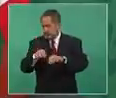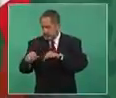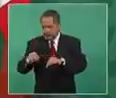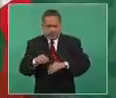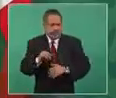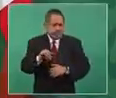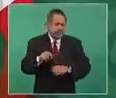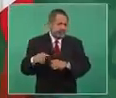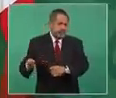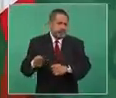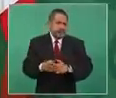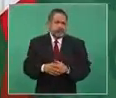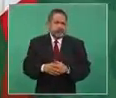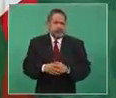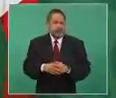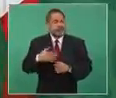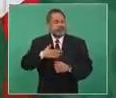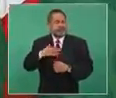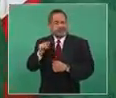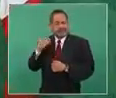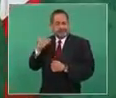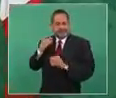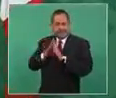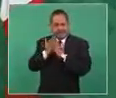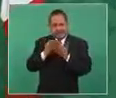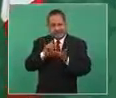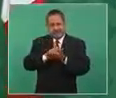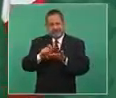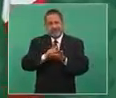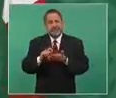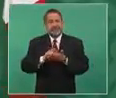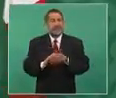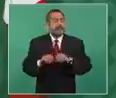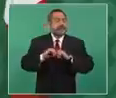en el reciente libro que escribí,